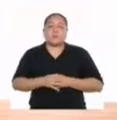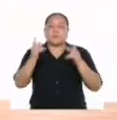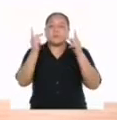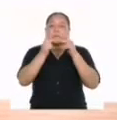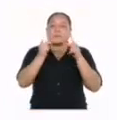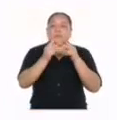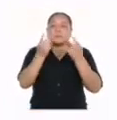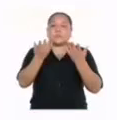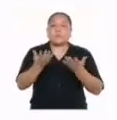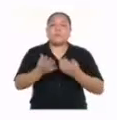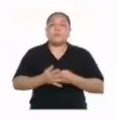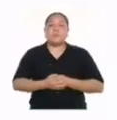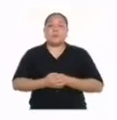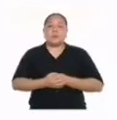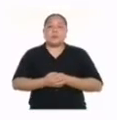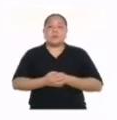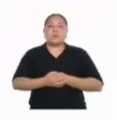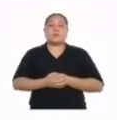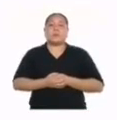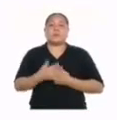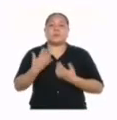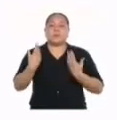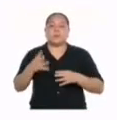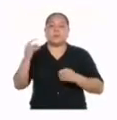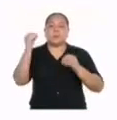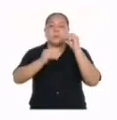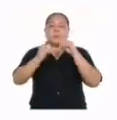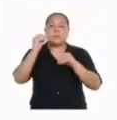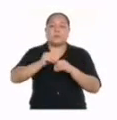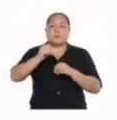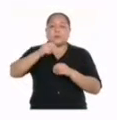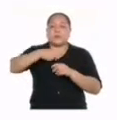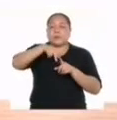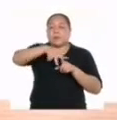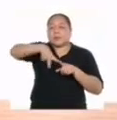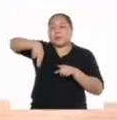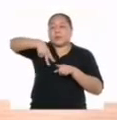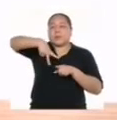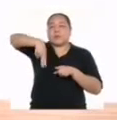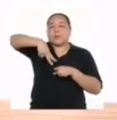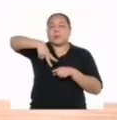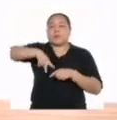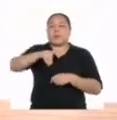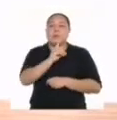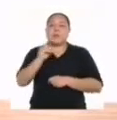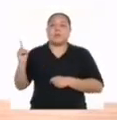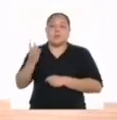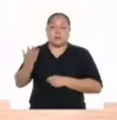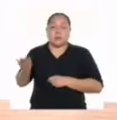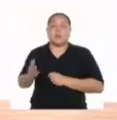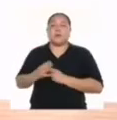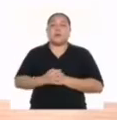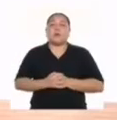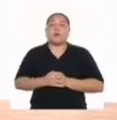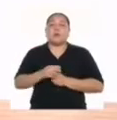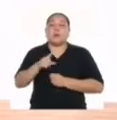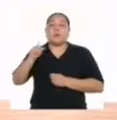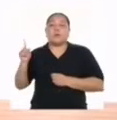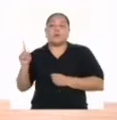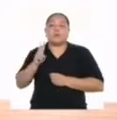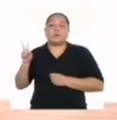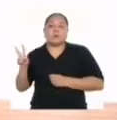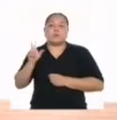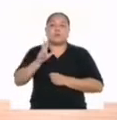8. Perfecto. Ahora realicemos tijera lateral. Comencemos con el lado derecho. Allí